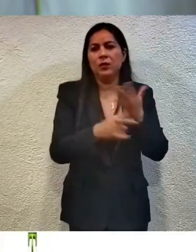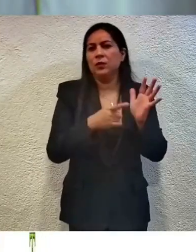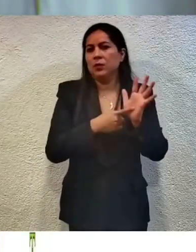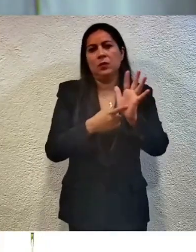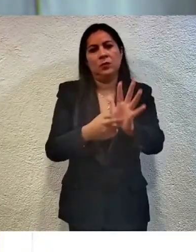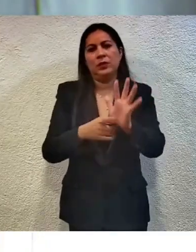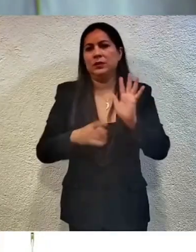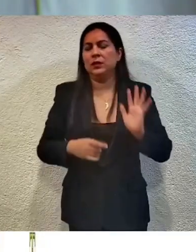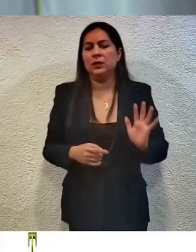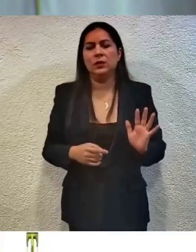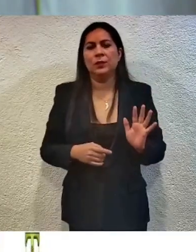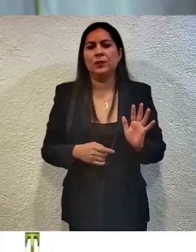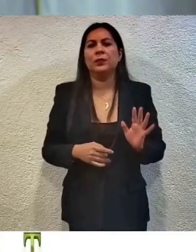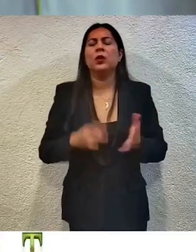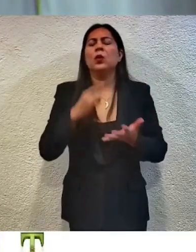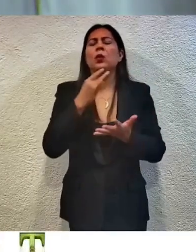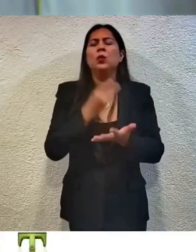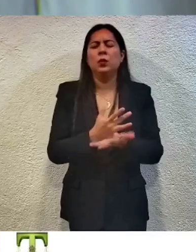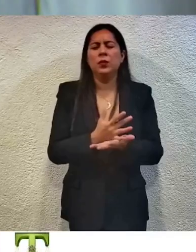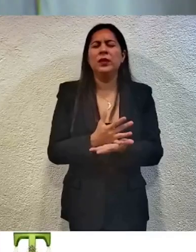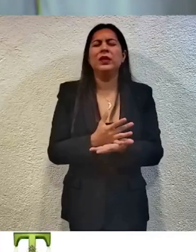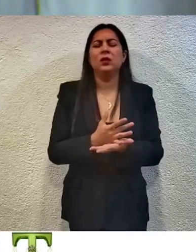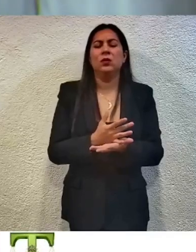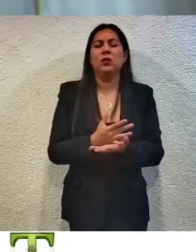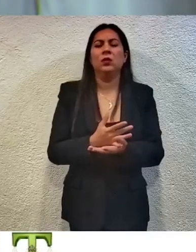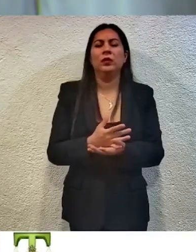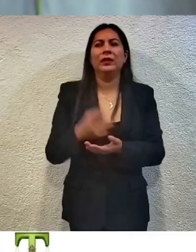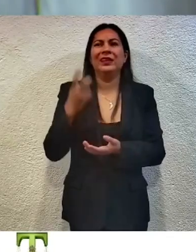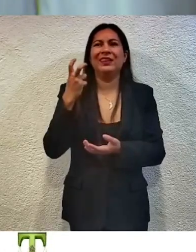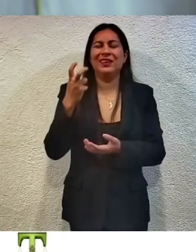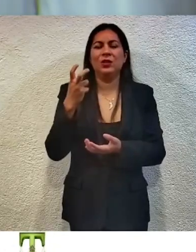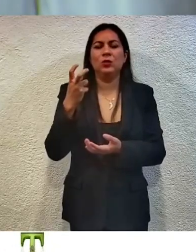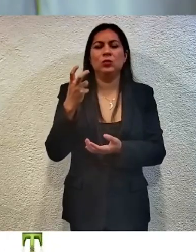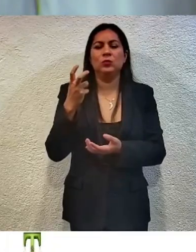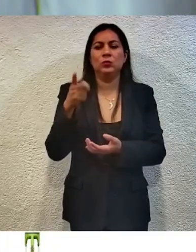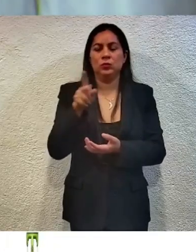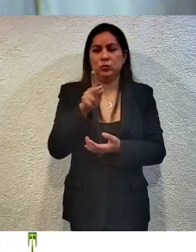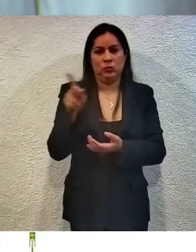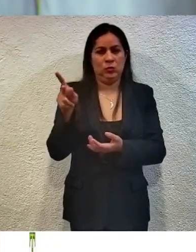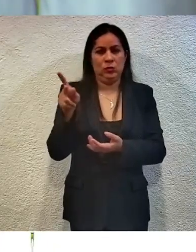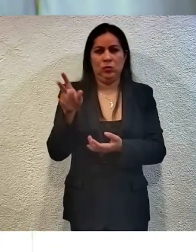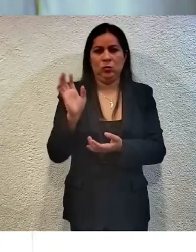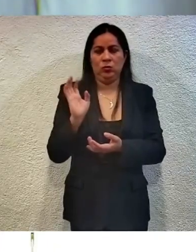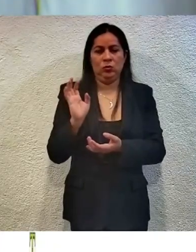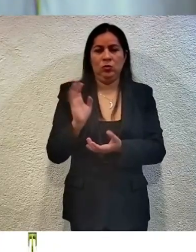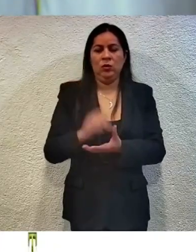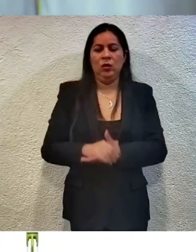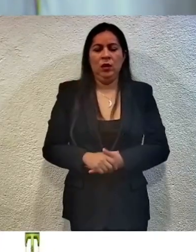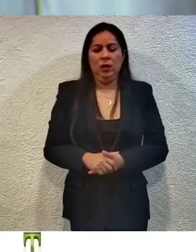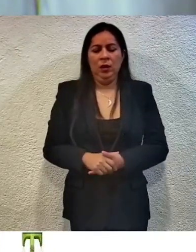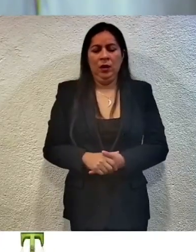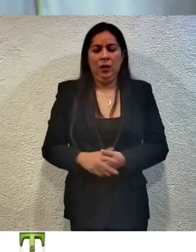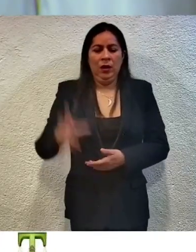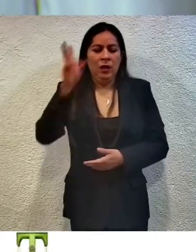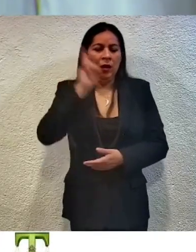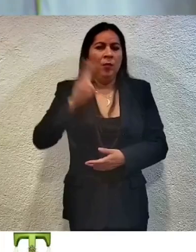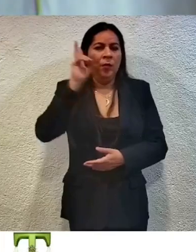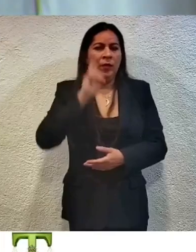presentando, solo que ellos en la comprobación